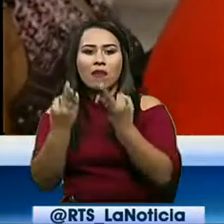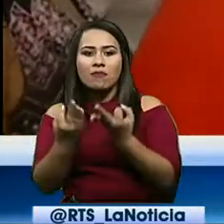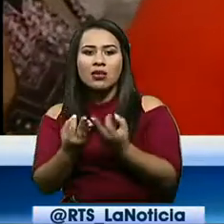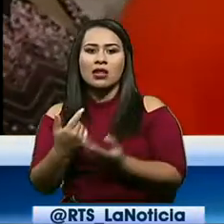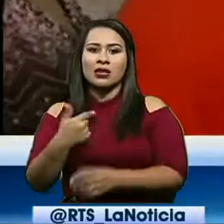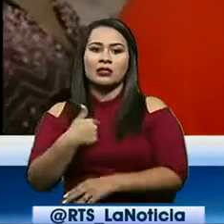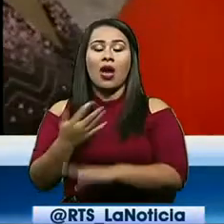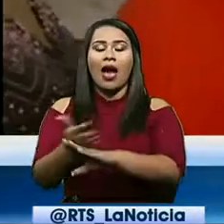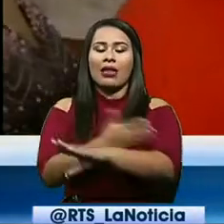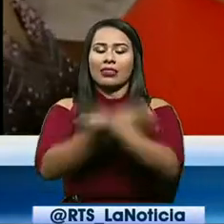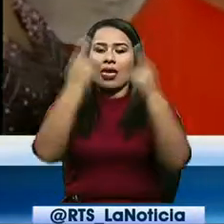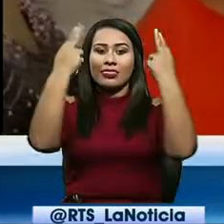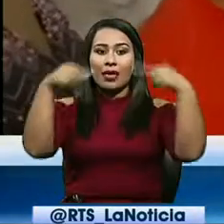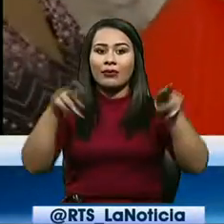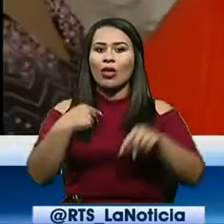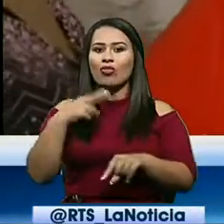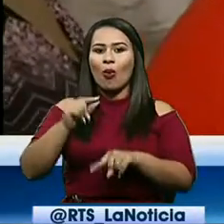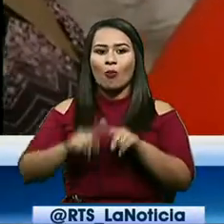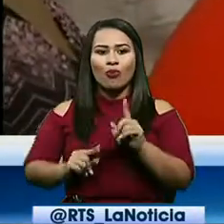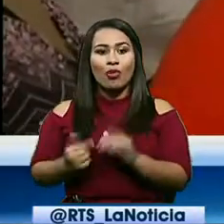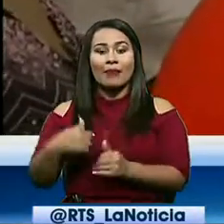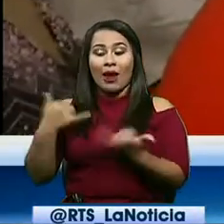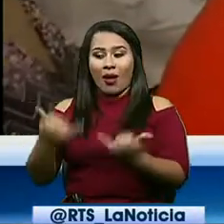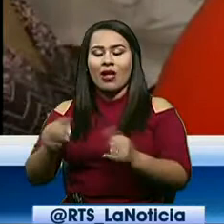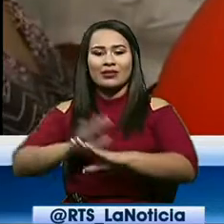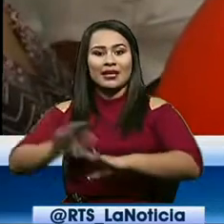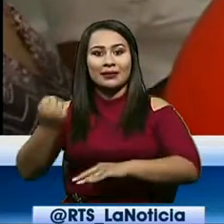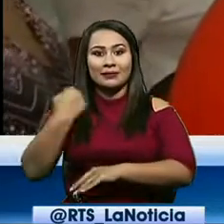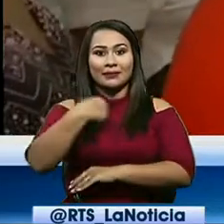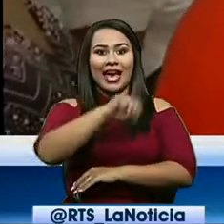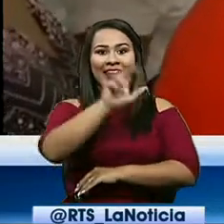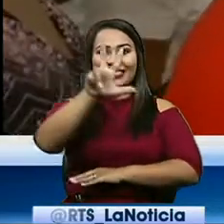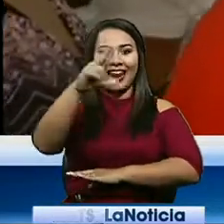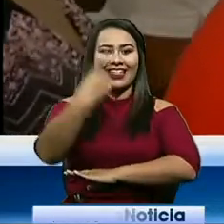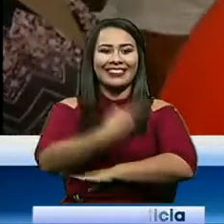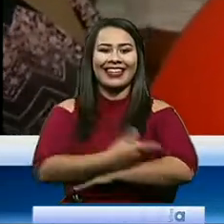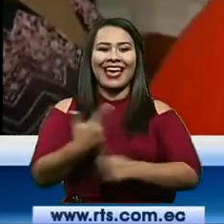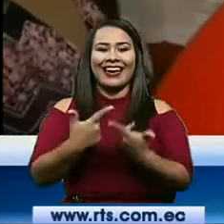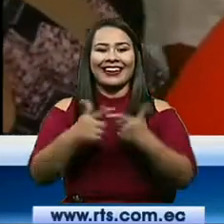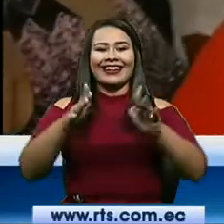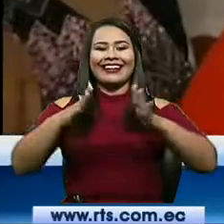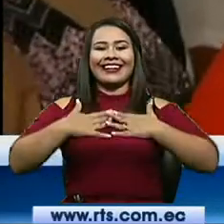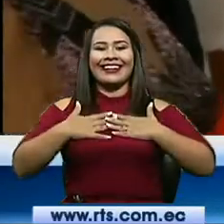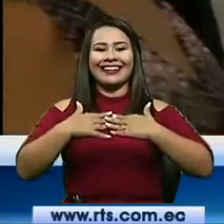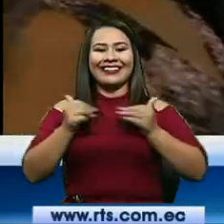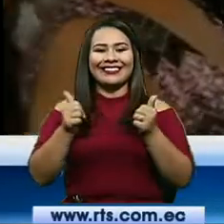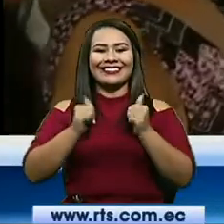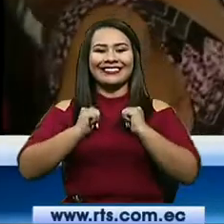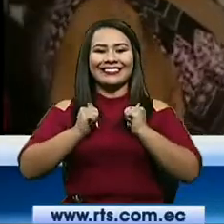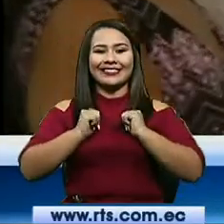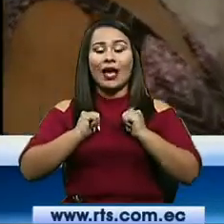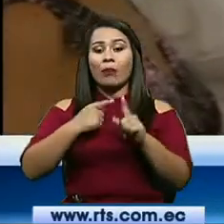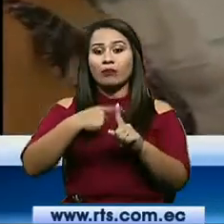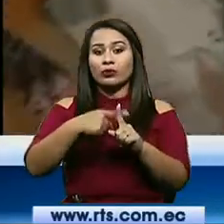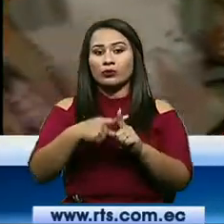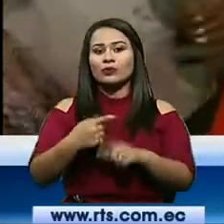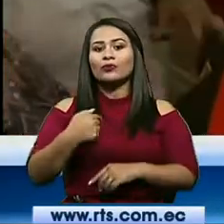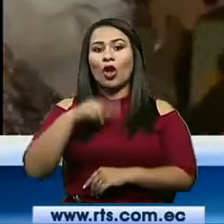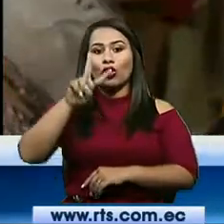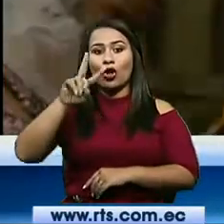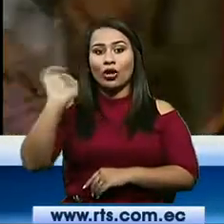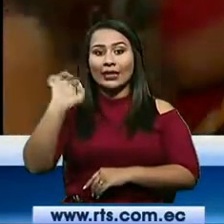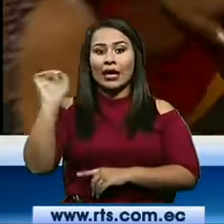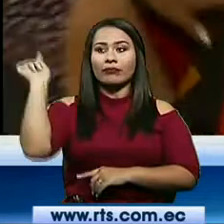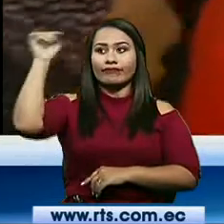Navidad. Entonces, tres días de asueto, de alguna forma, un feriado bonito. Positivo, estamos regresando el 2 al trabajo,